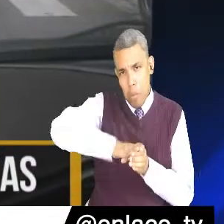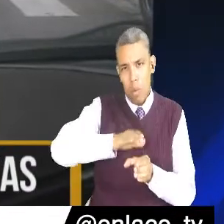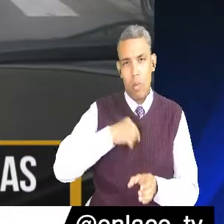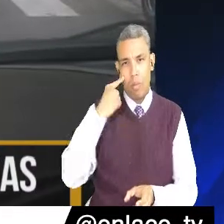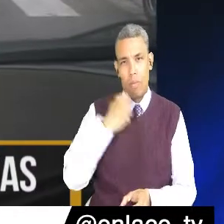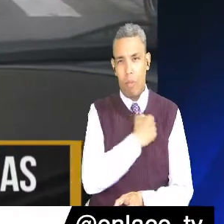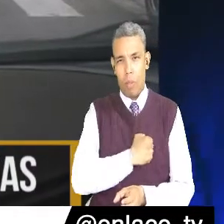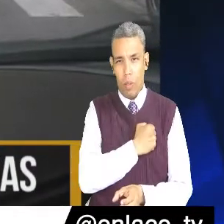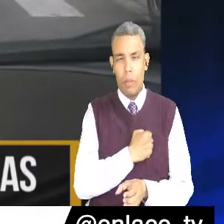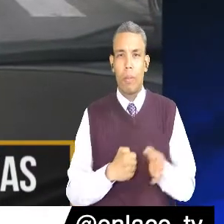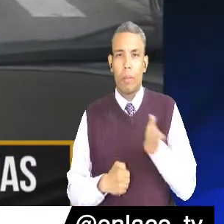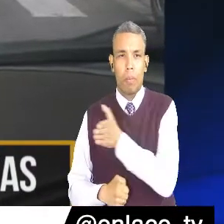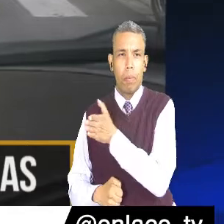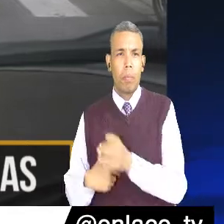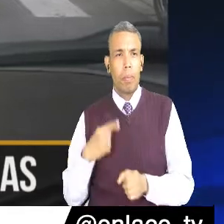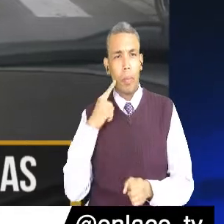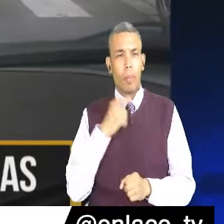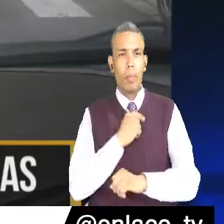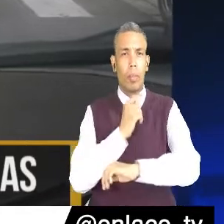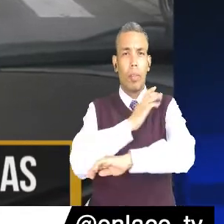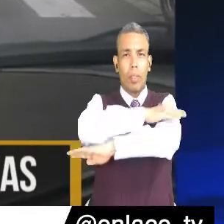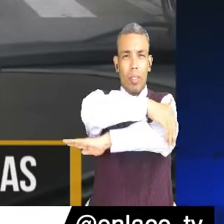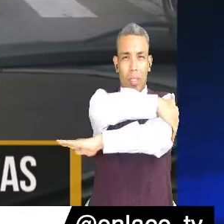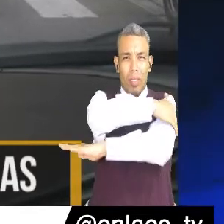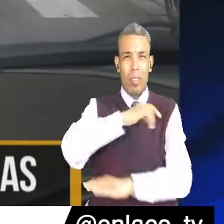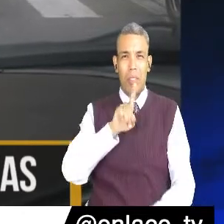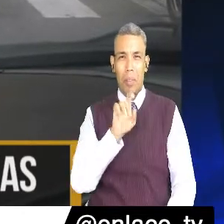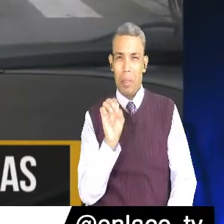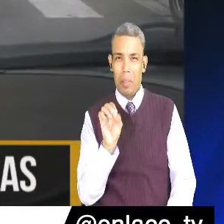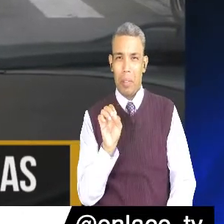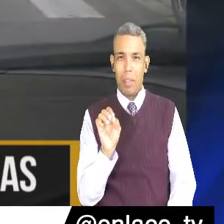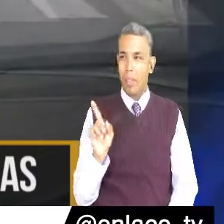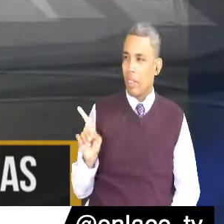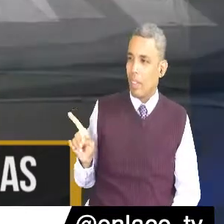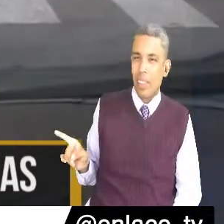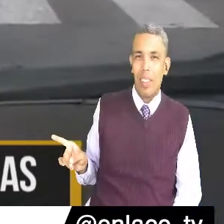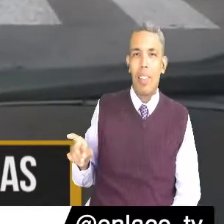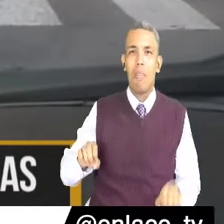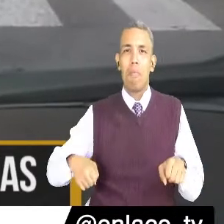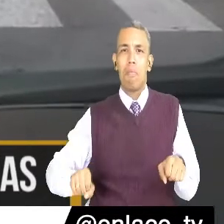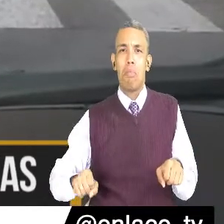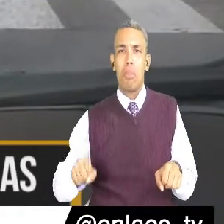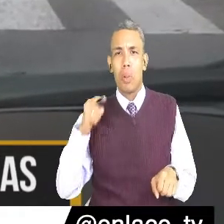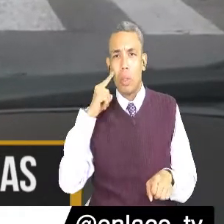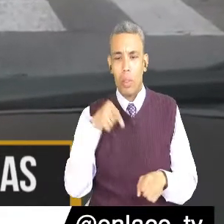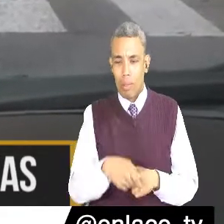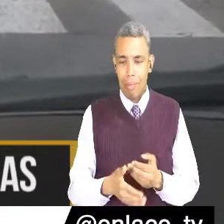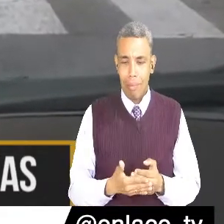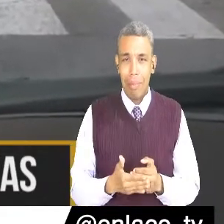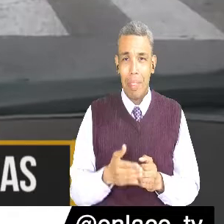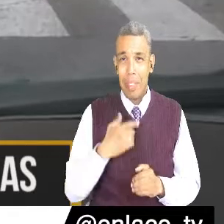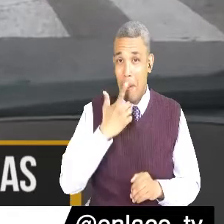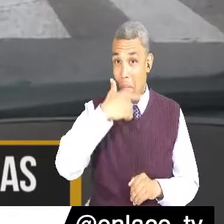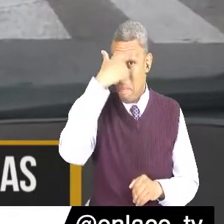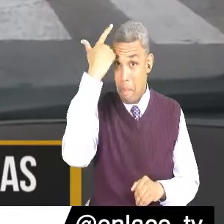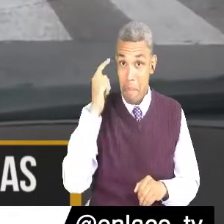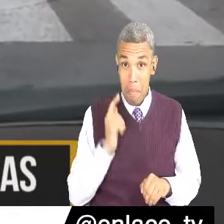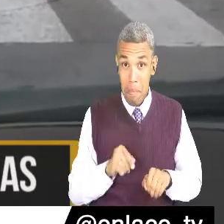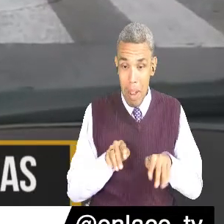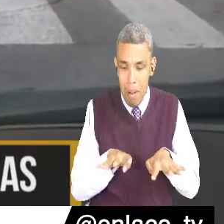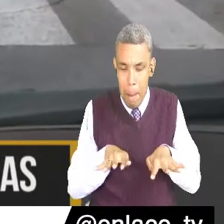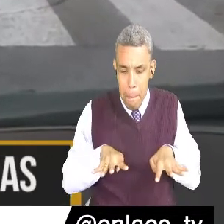En el cruce semaforizado de la calle 60, tres motociclistas omiten literalmente la señal de cebra que le pertenece a los peatones.